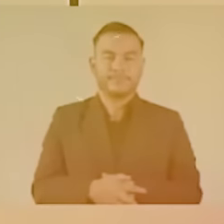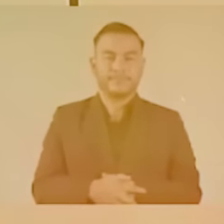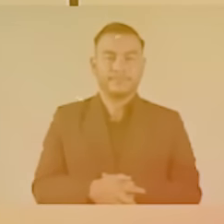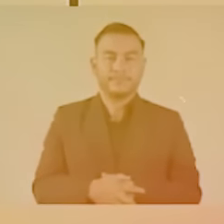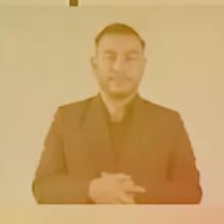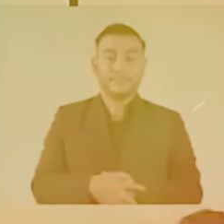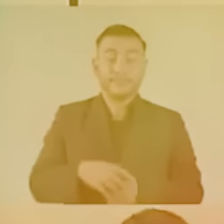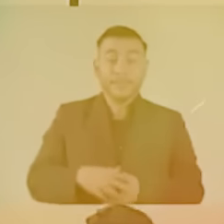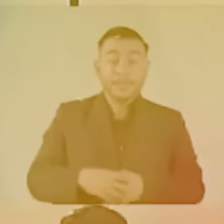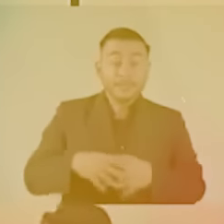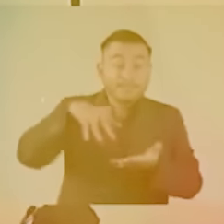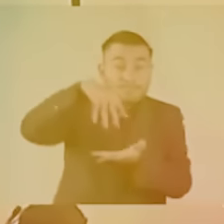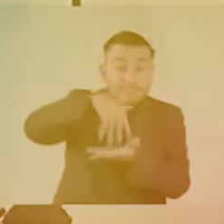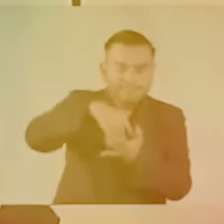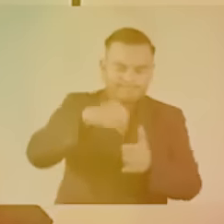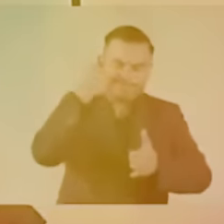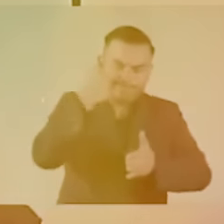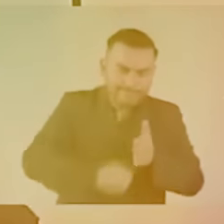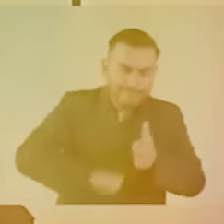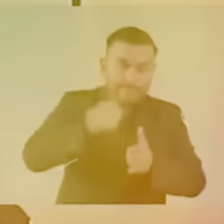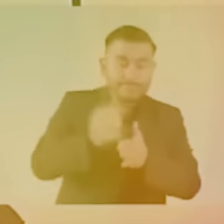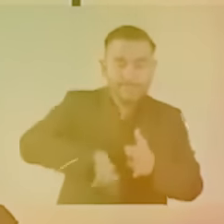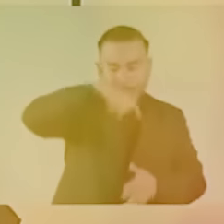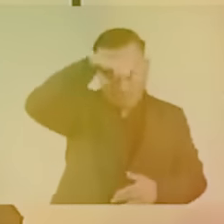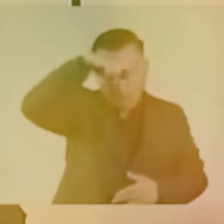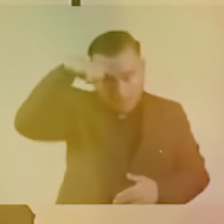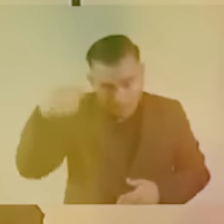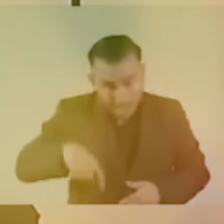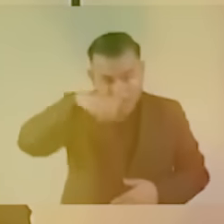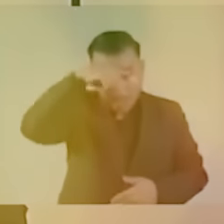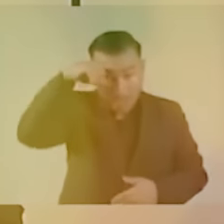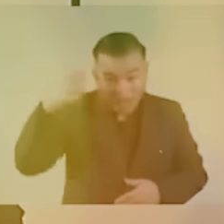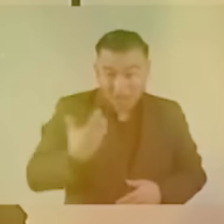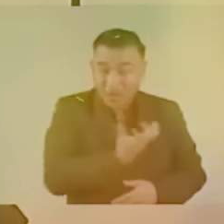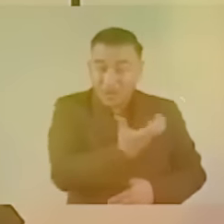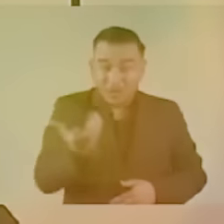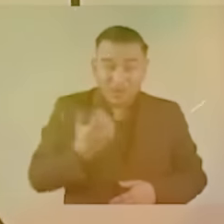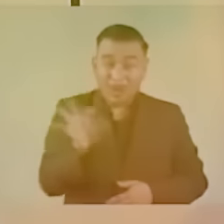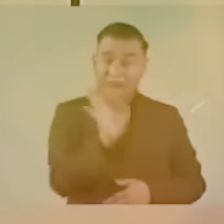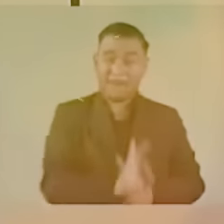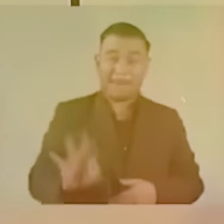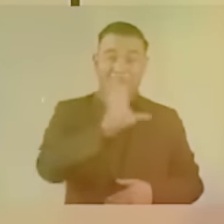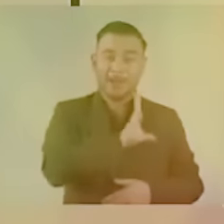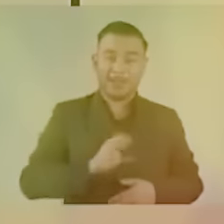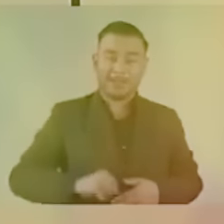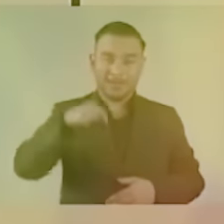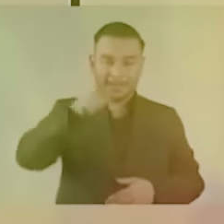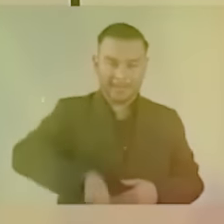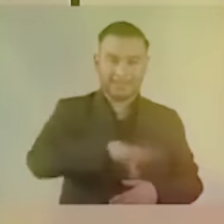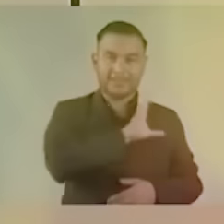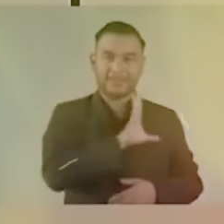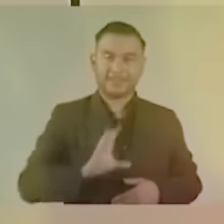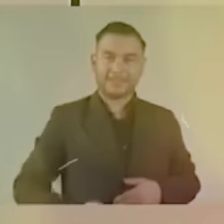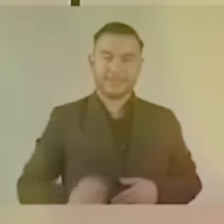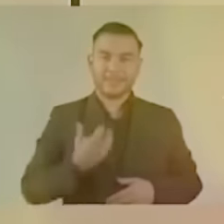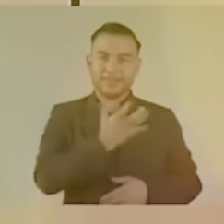Este pueblo luchador, este pueblo trabajador, el más trabajador del mundo, y nadie lo puede negar, porque el salvadoreño